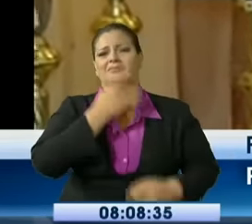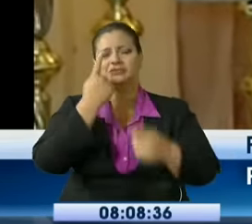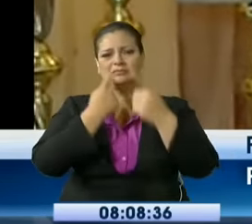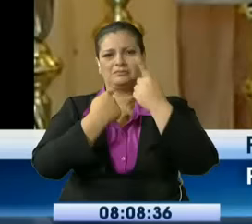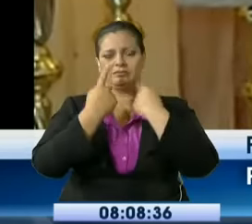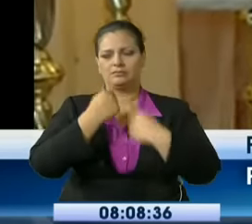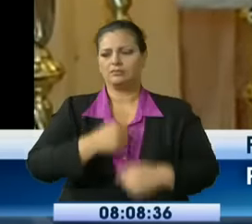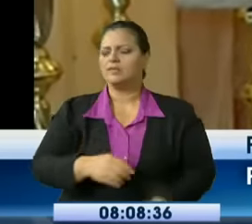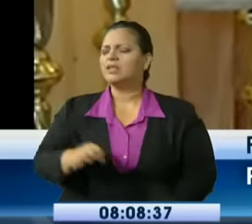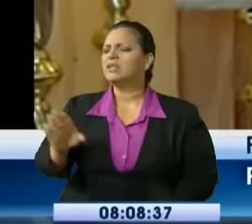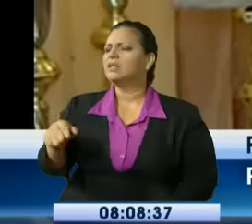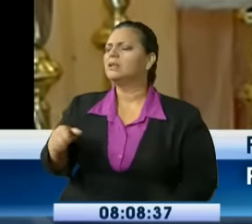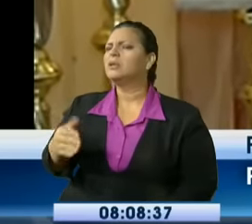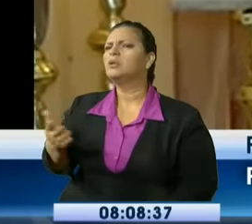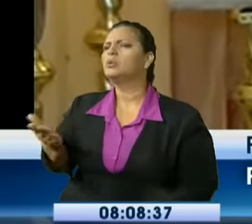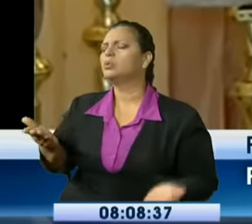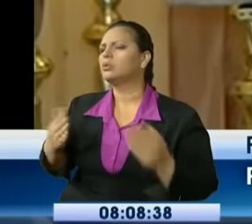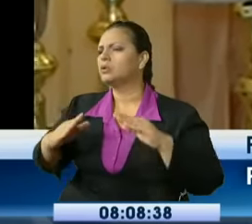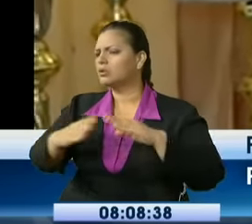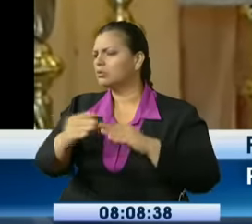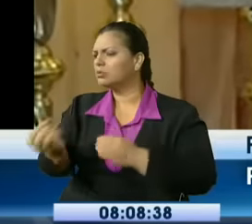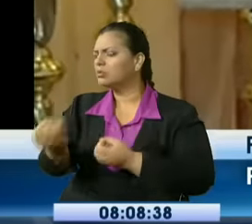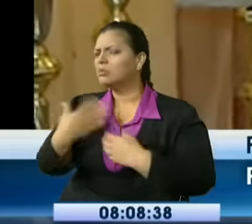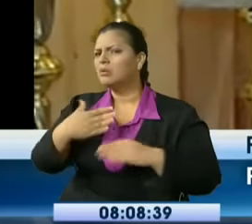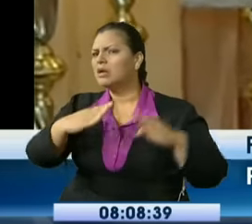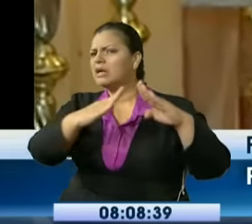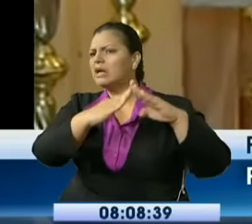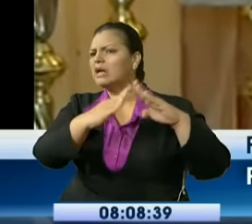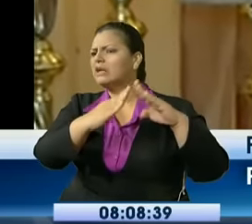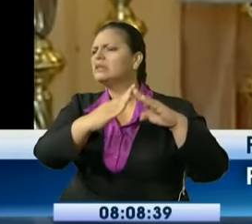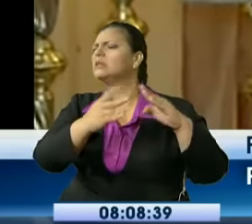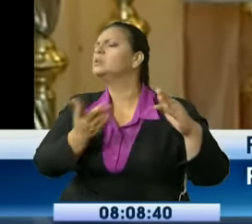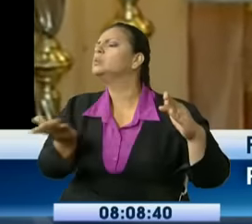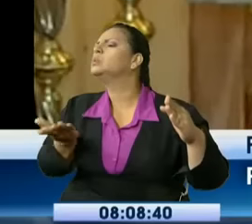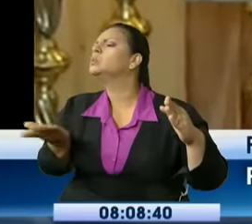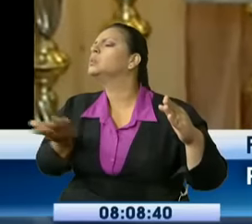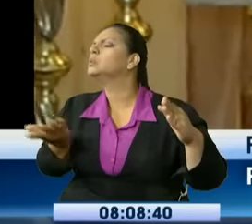¿En qué sector es el que yo quiero conocer específicamente donde vive usted.